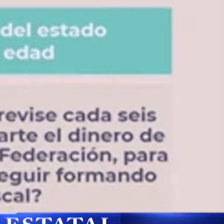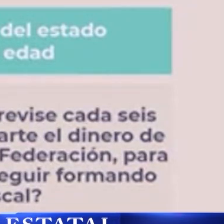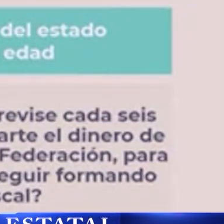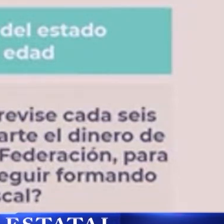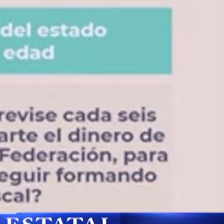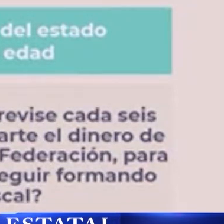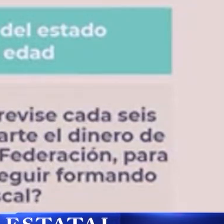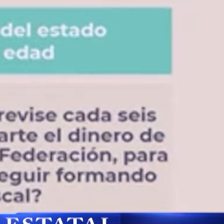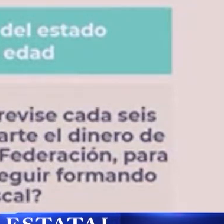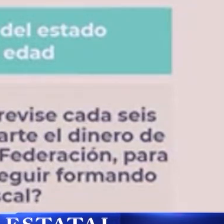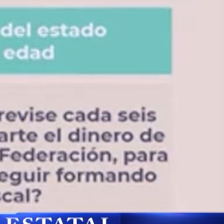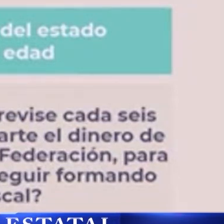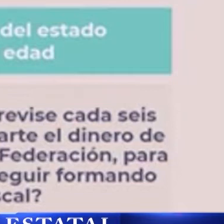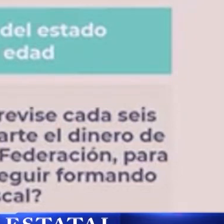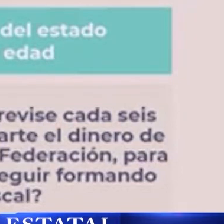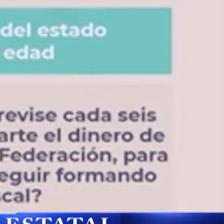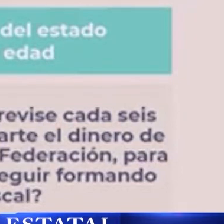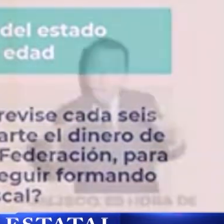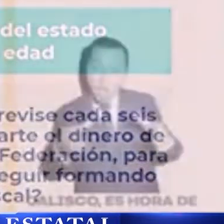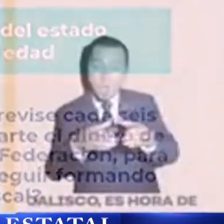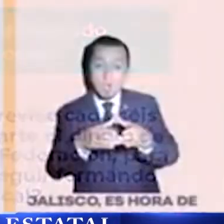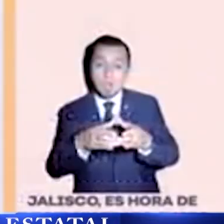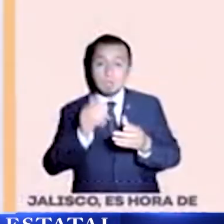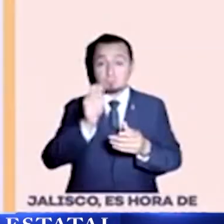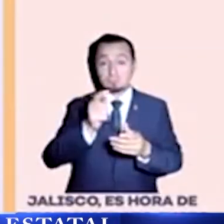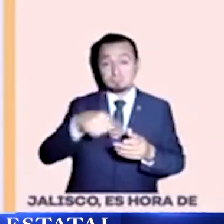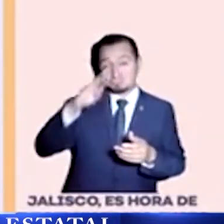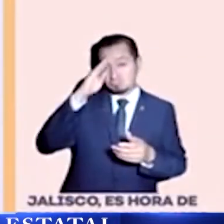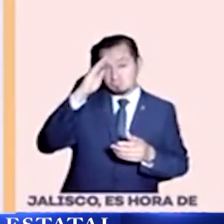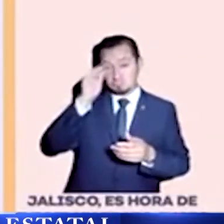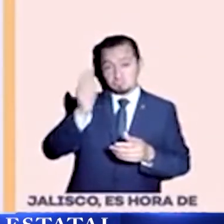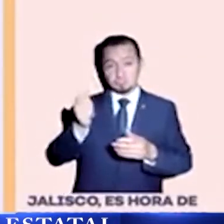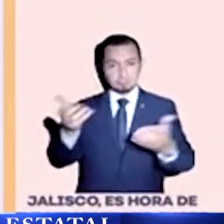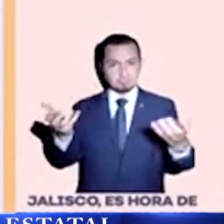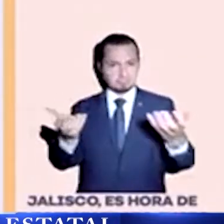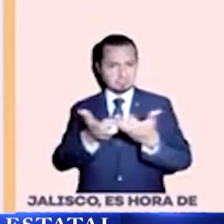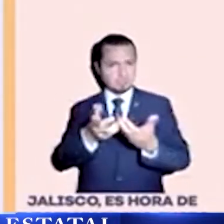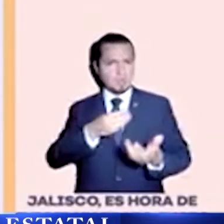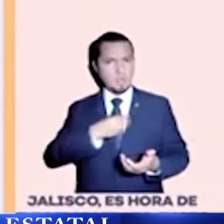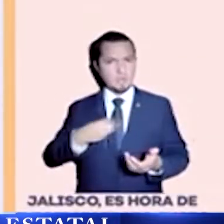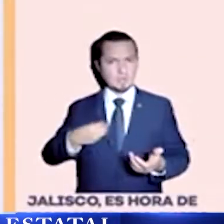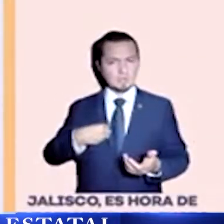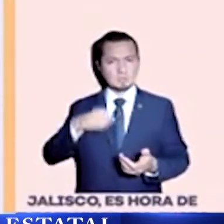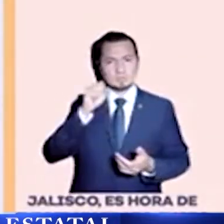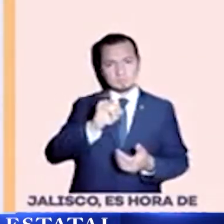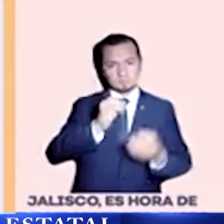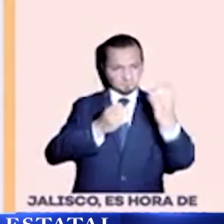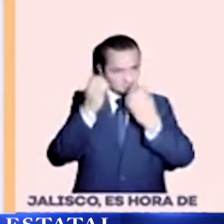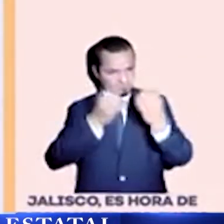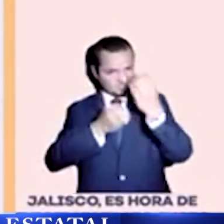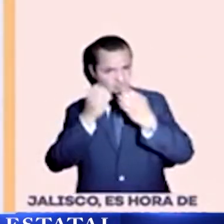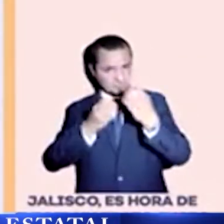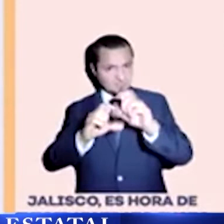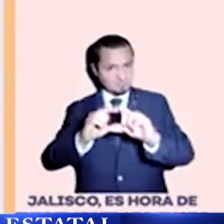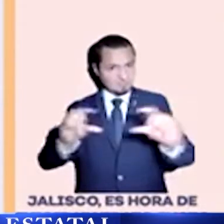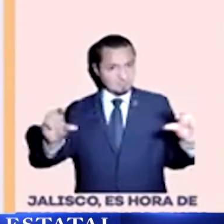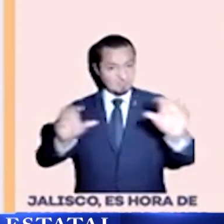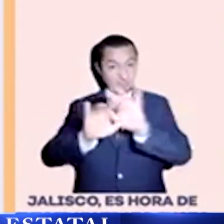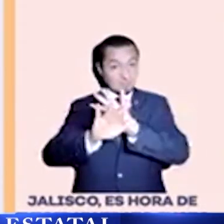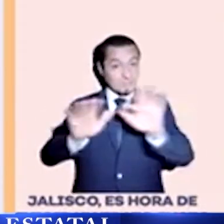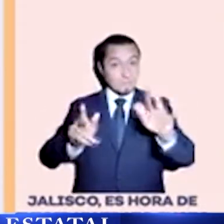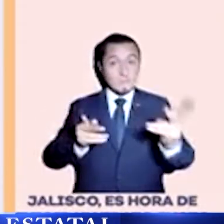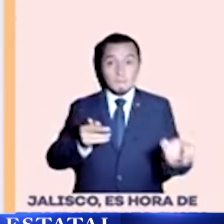el Congreso va a elevar a rango constitucional la obligación de revisar este pacto fiscal cada